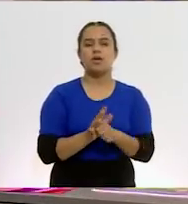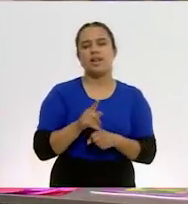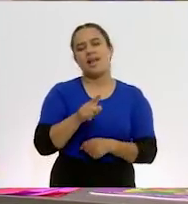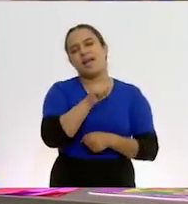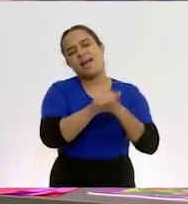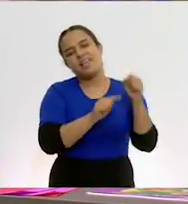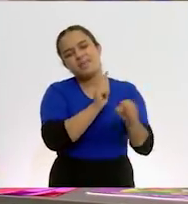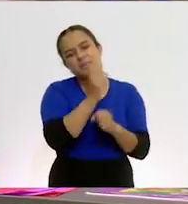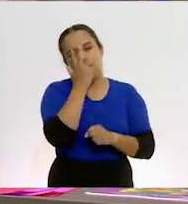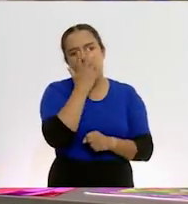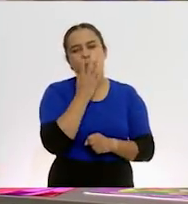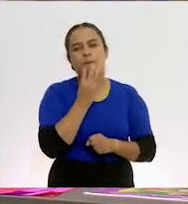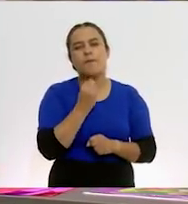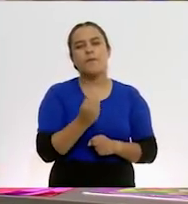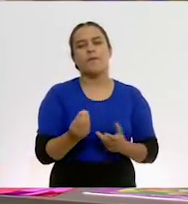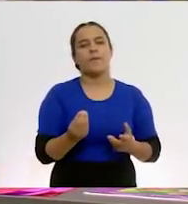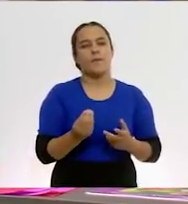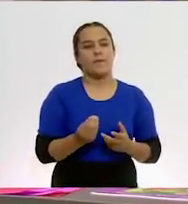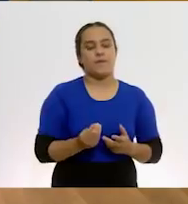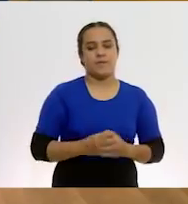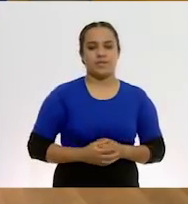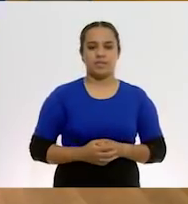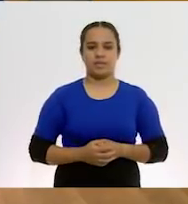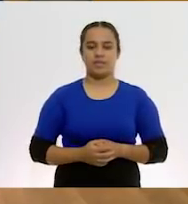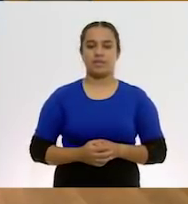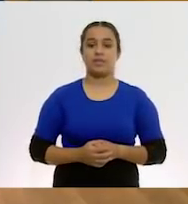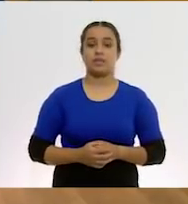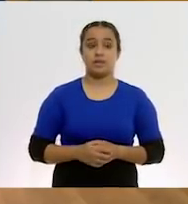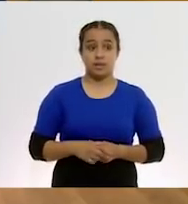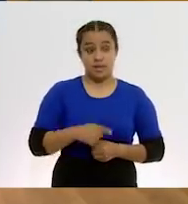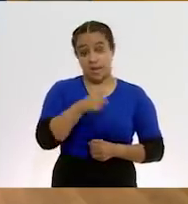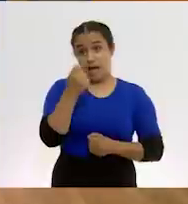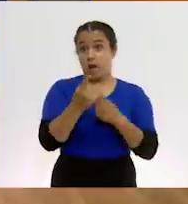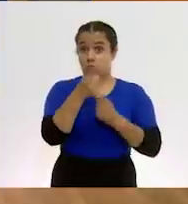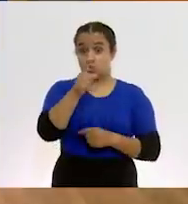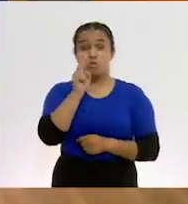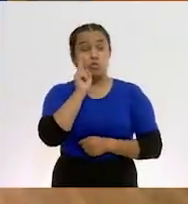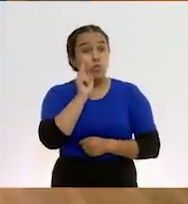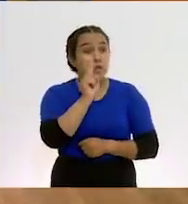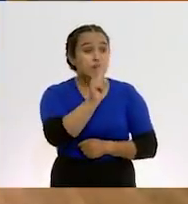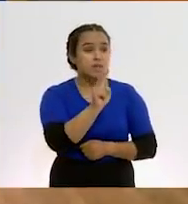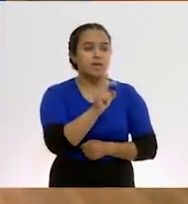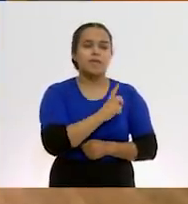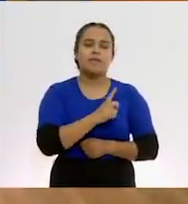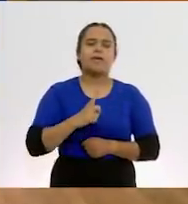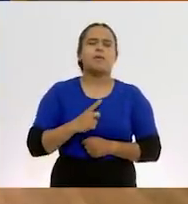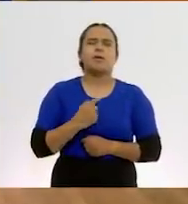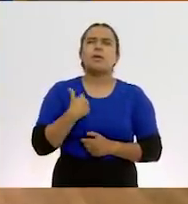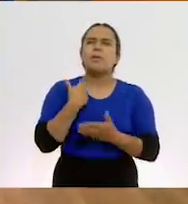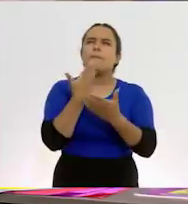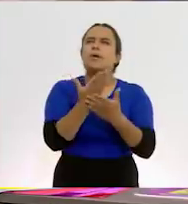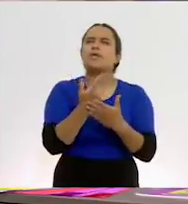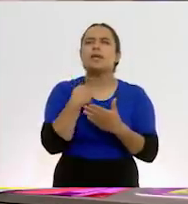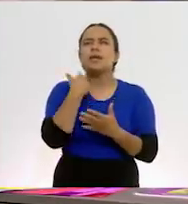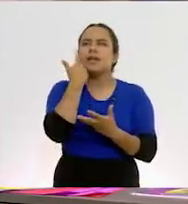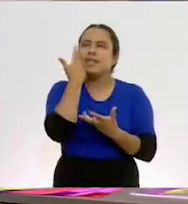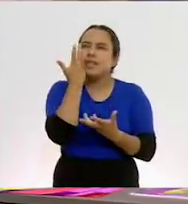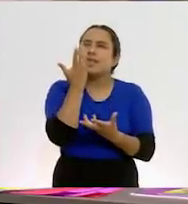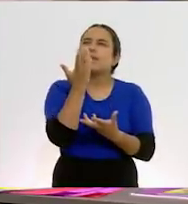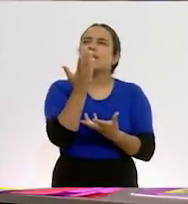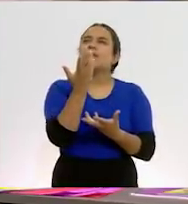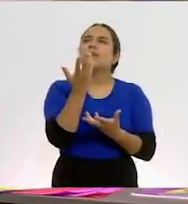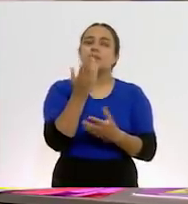muy bonito, es un animal místico. Que dicen que cuando lo ves, tienes que pedir un deseo. ¿Sabes cuál